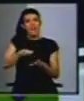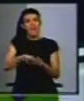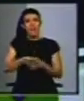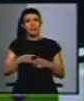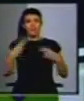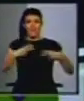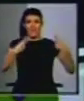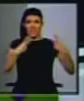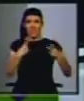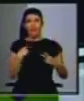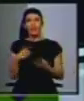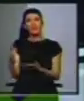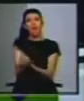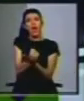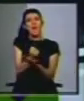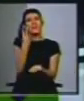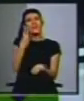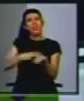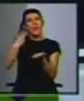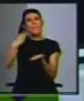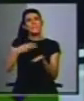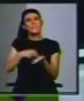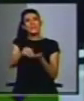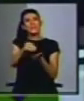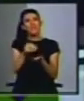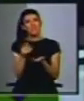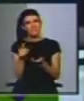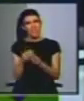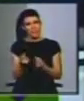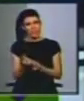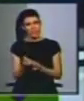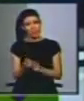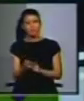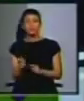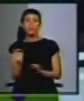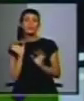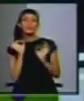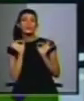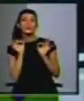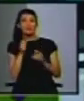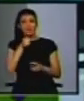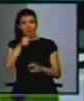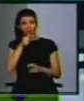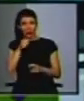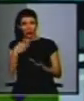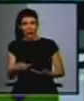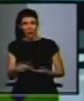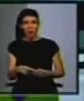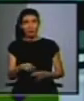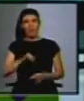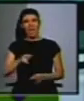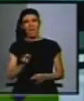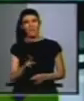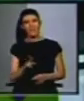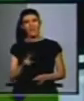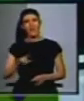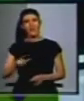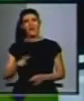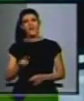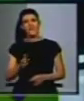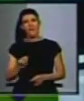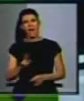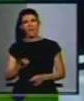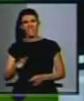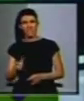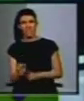apropió indebidamente de 2.000 millones de pesos. En exclusiva con Ahora Reportajes, Javier Garriga Bromblum se declara un